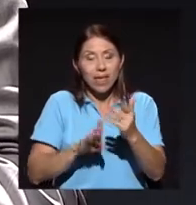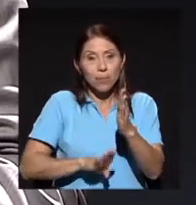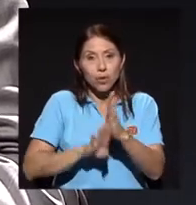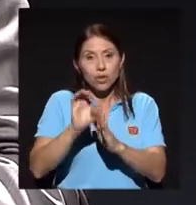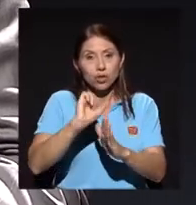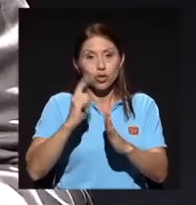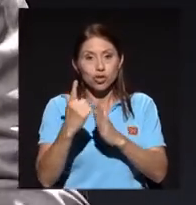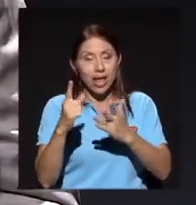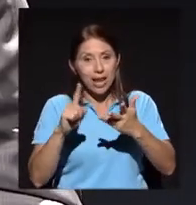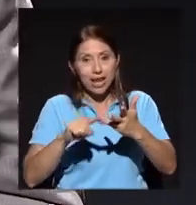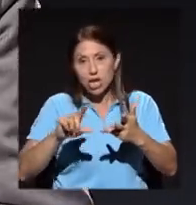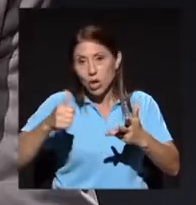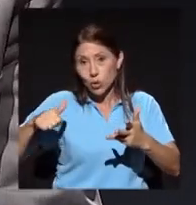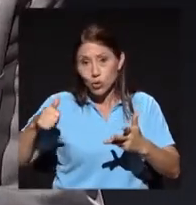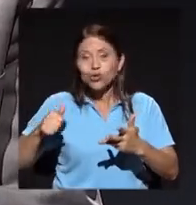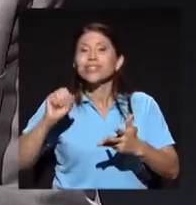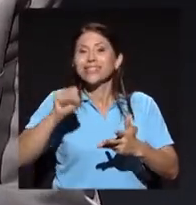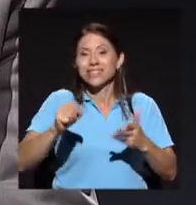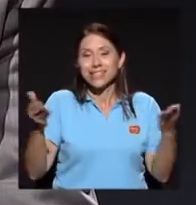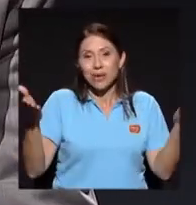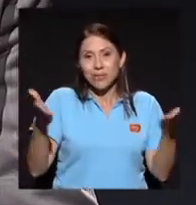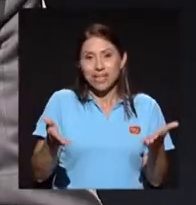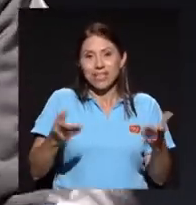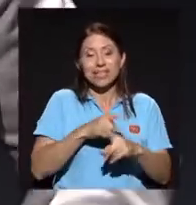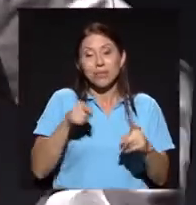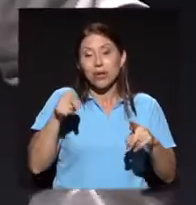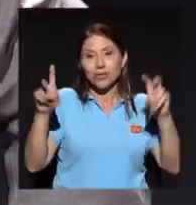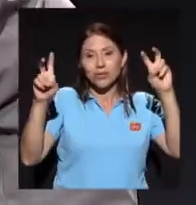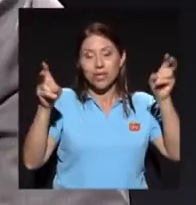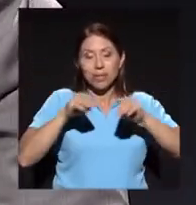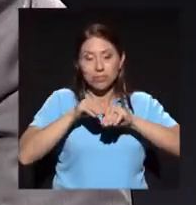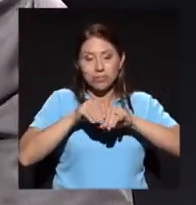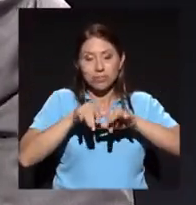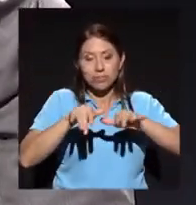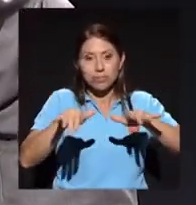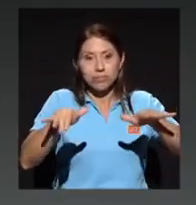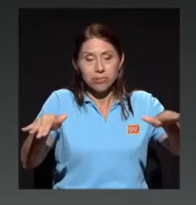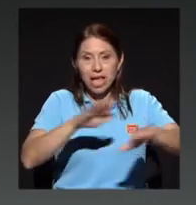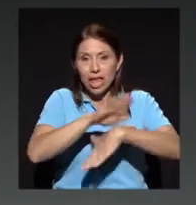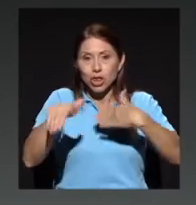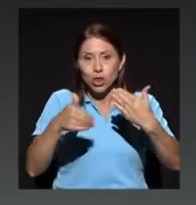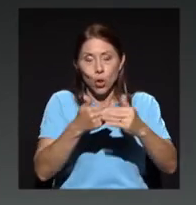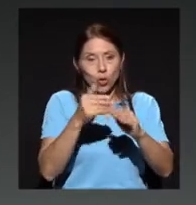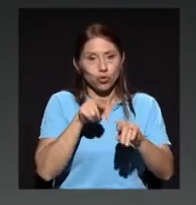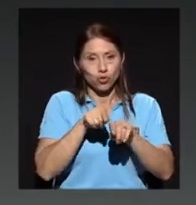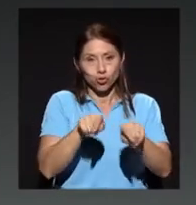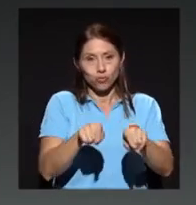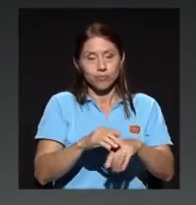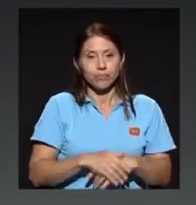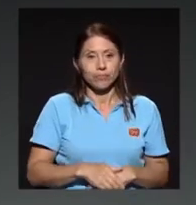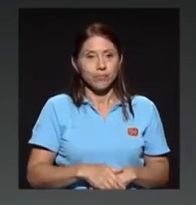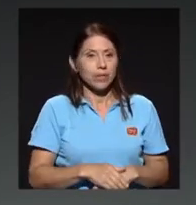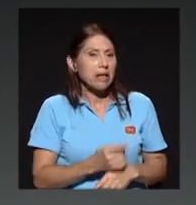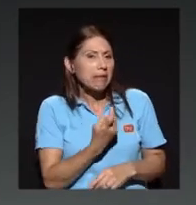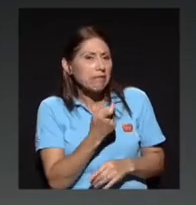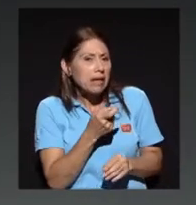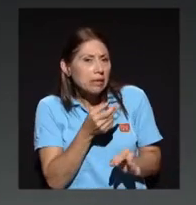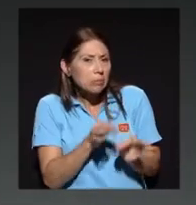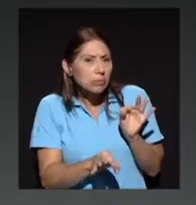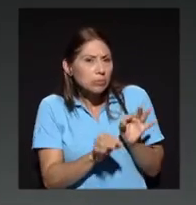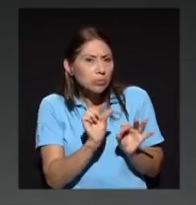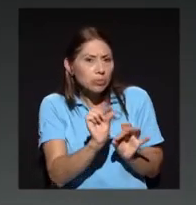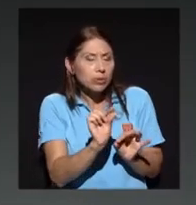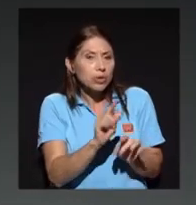presentes sin duda alguna pero son los conceptos transversales que lo rigen todo nos queda algo así como medio minuto quieren hacer alguna